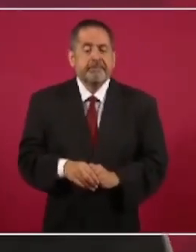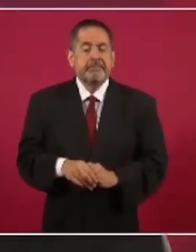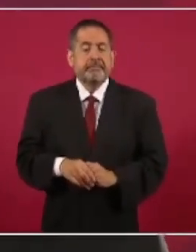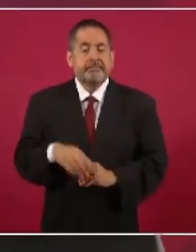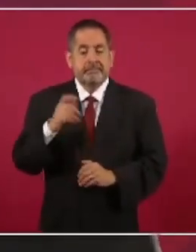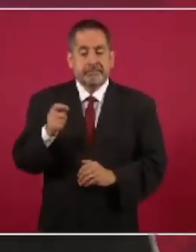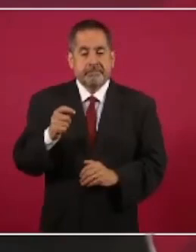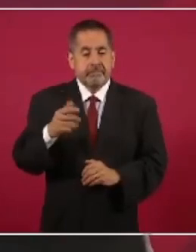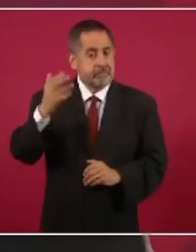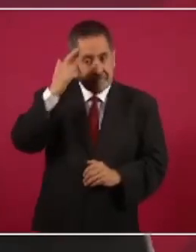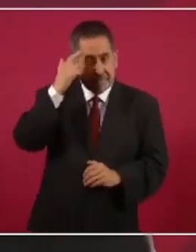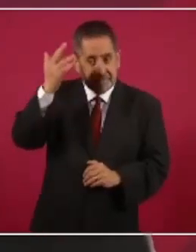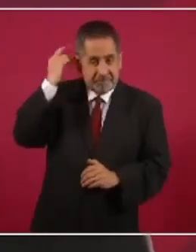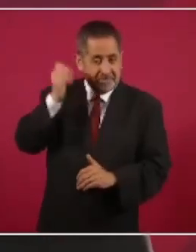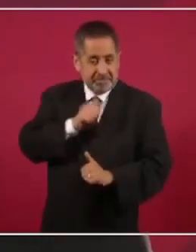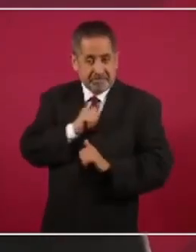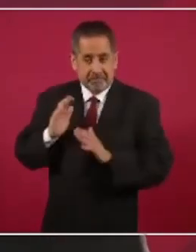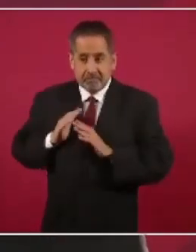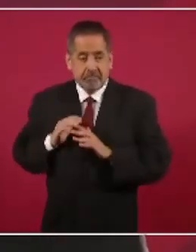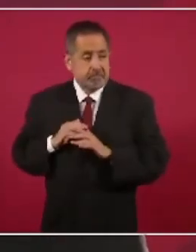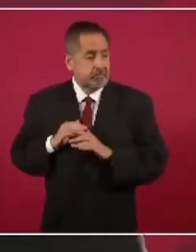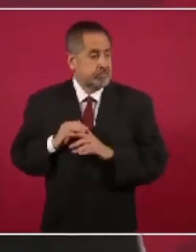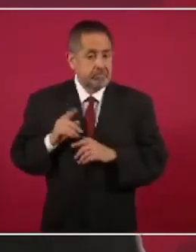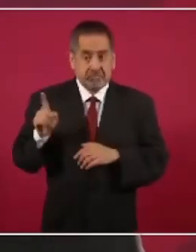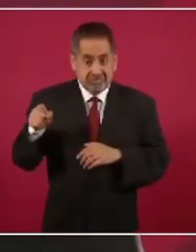se torturaba,